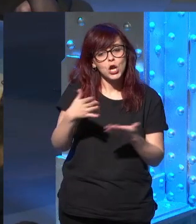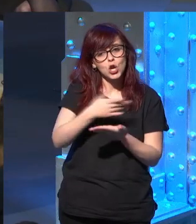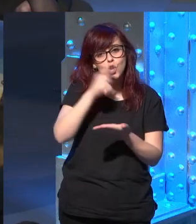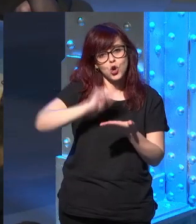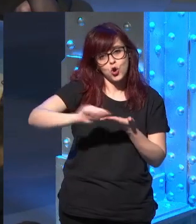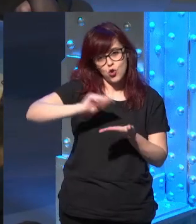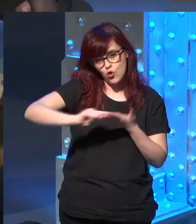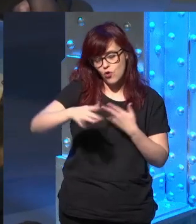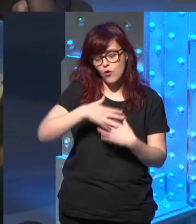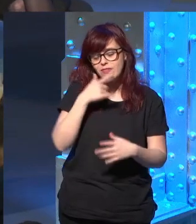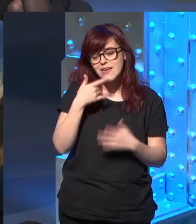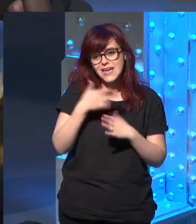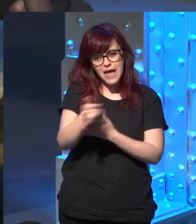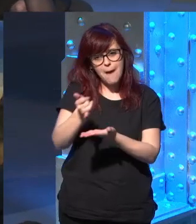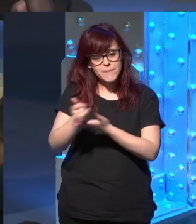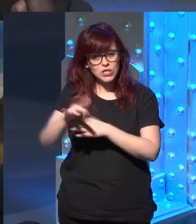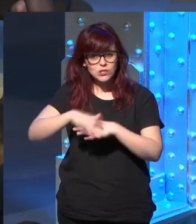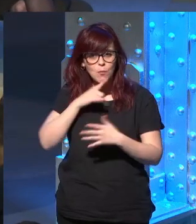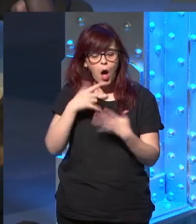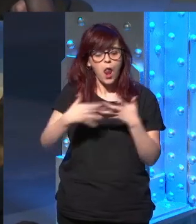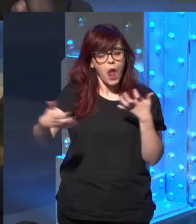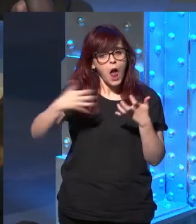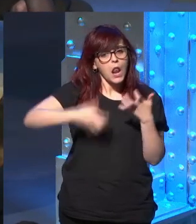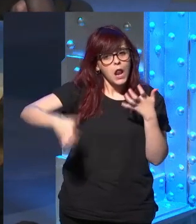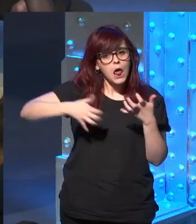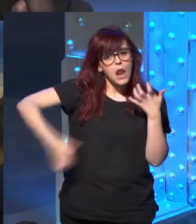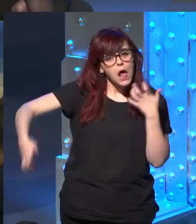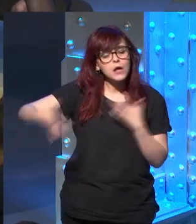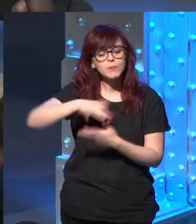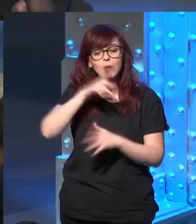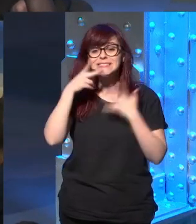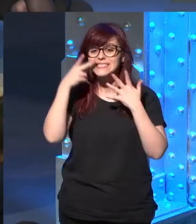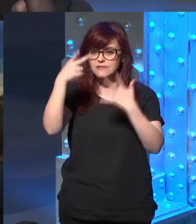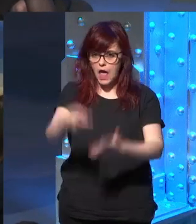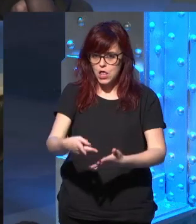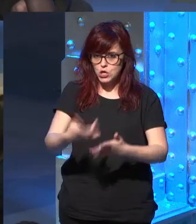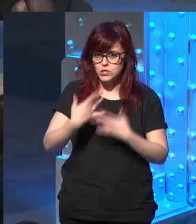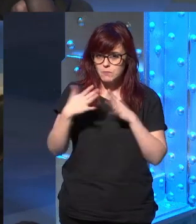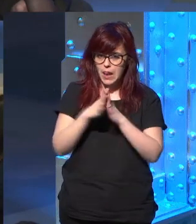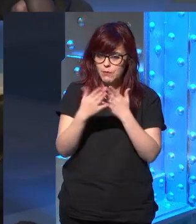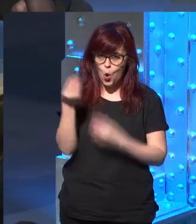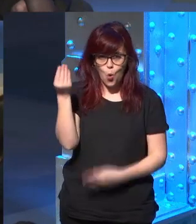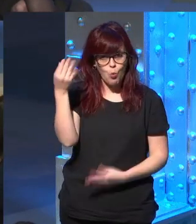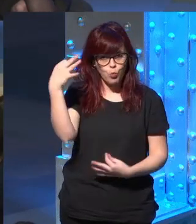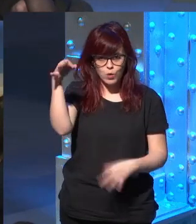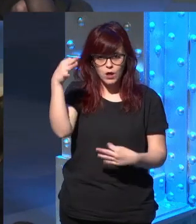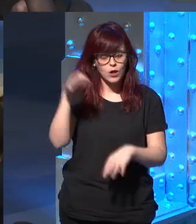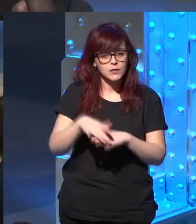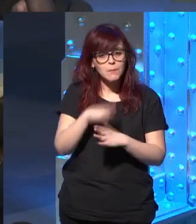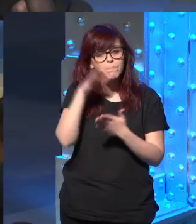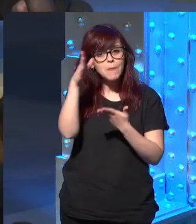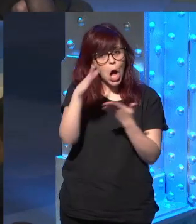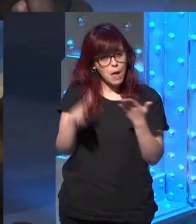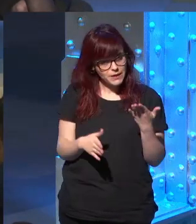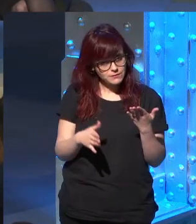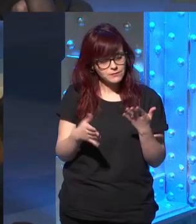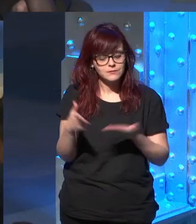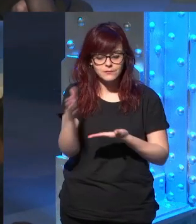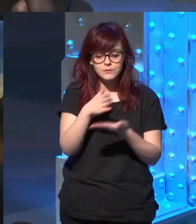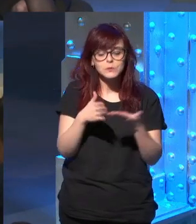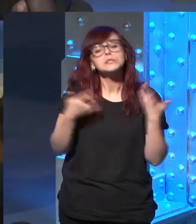una escritura muy errática y muy larga, tardé 7 años en escribir mi único libro, que es un libro de poemas,